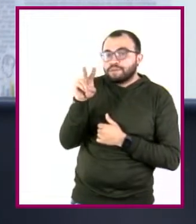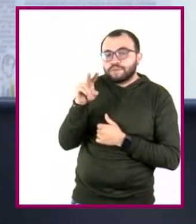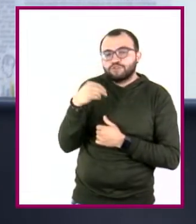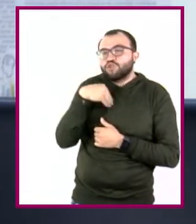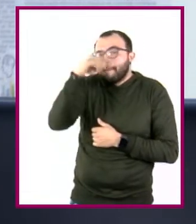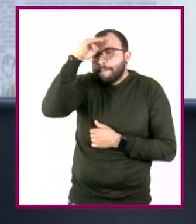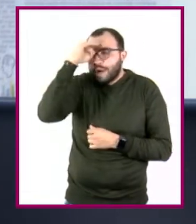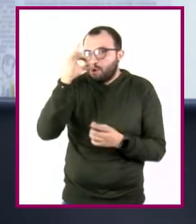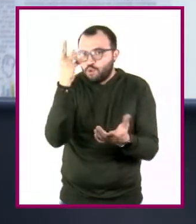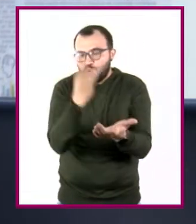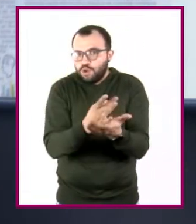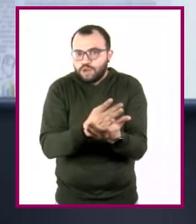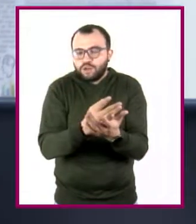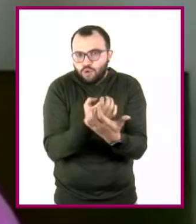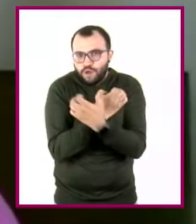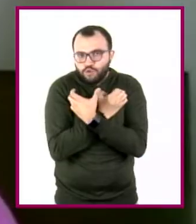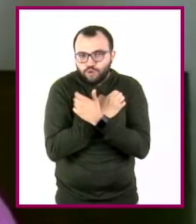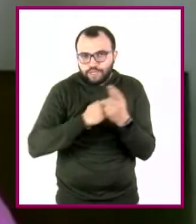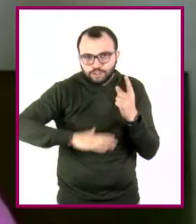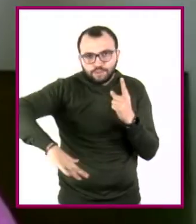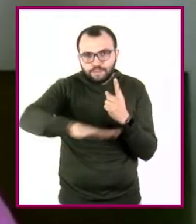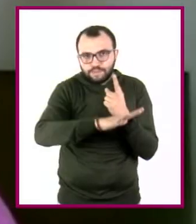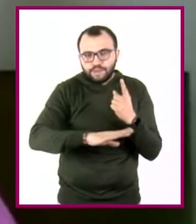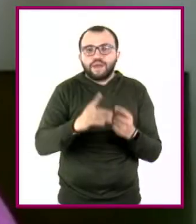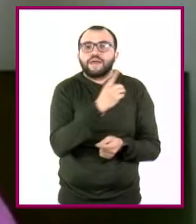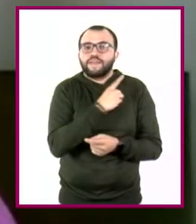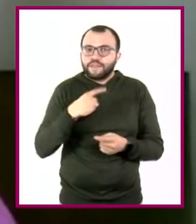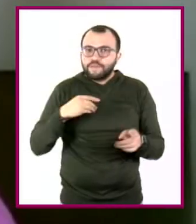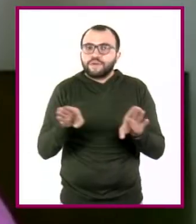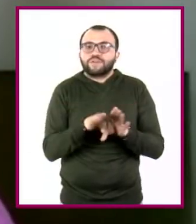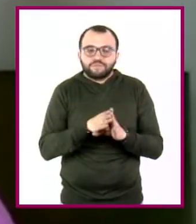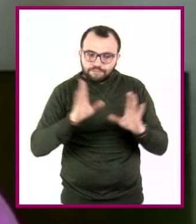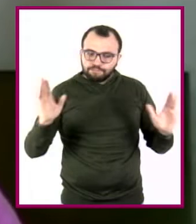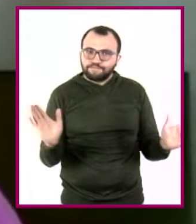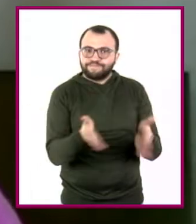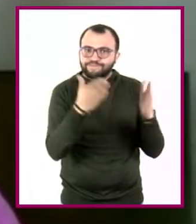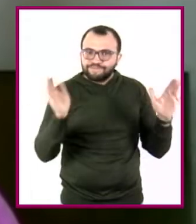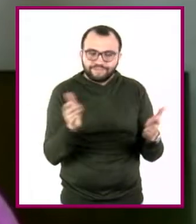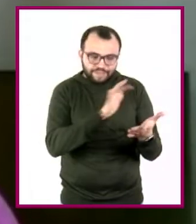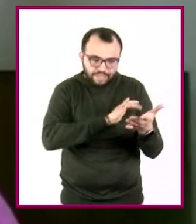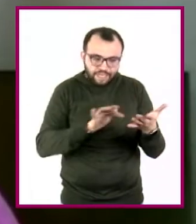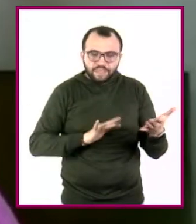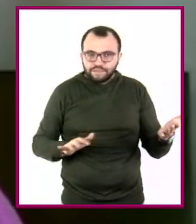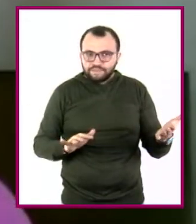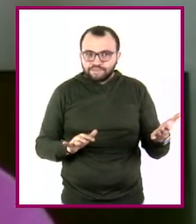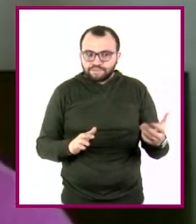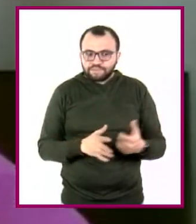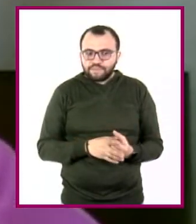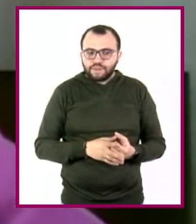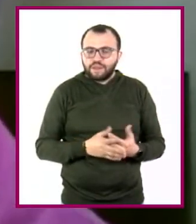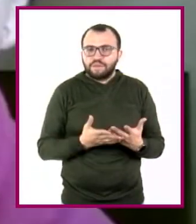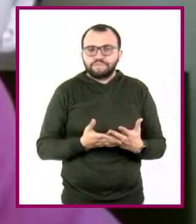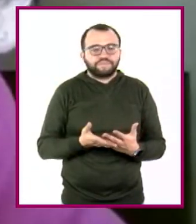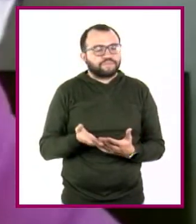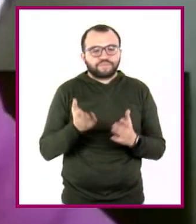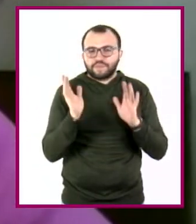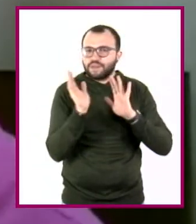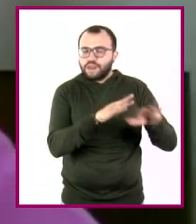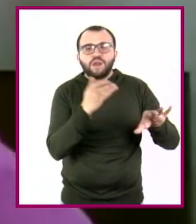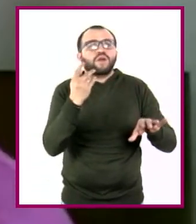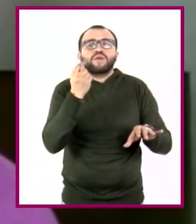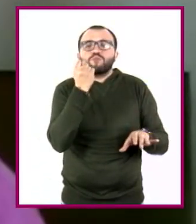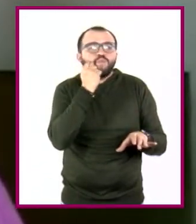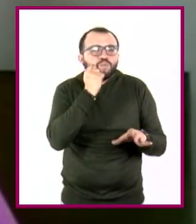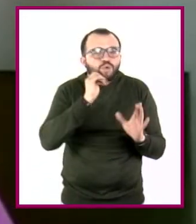básica, ¿sí? Yo creo que sí tenemos que fomentar la lectura y bueno, independientemente de si una imagen vale más que